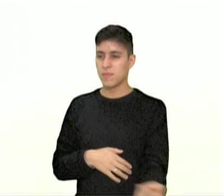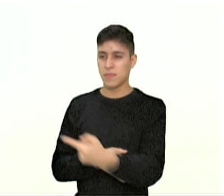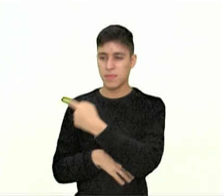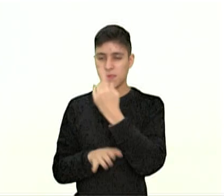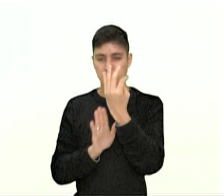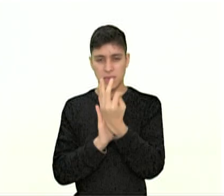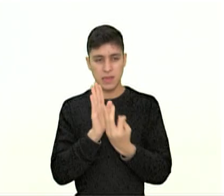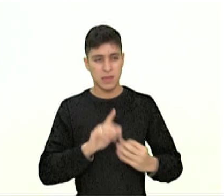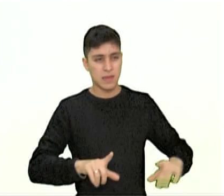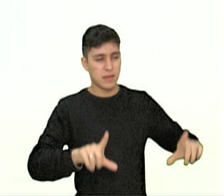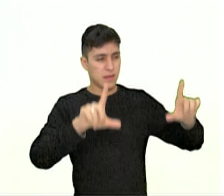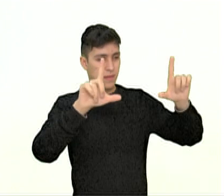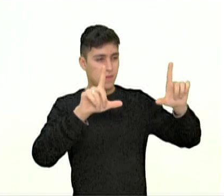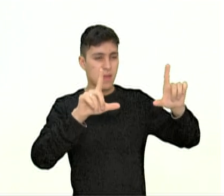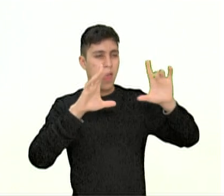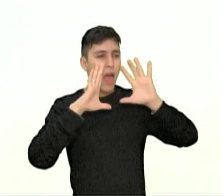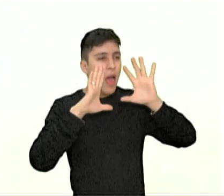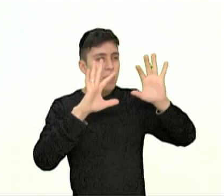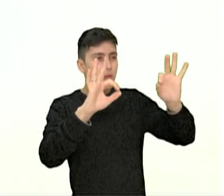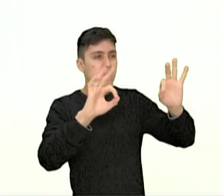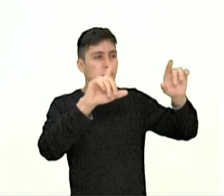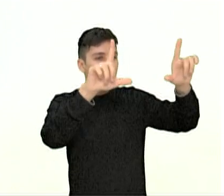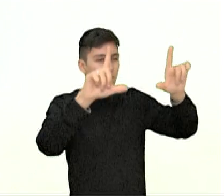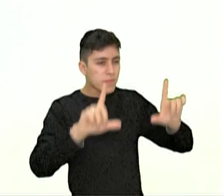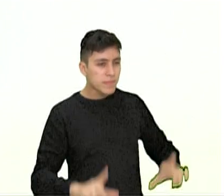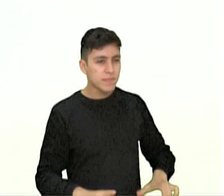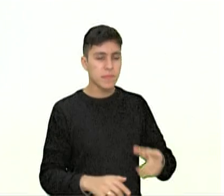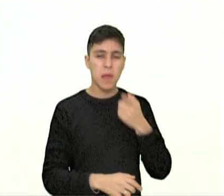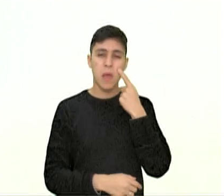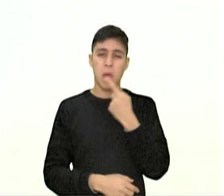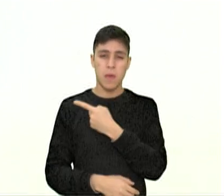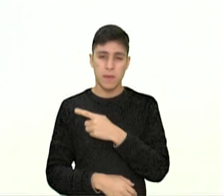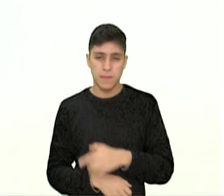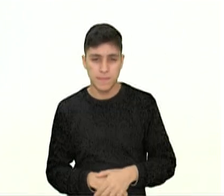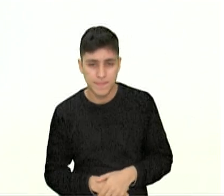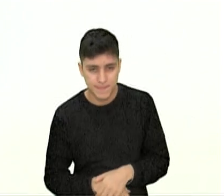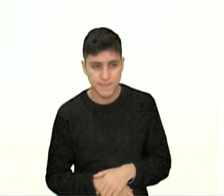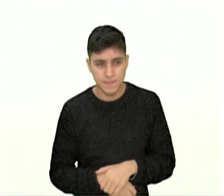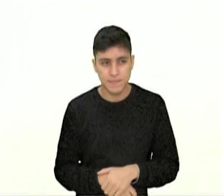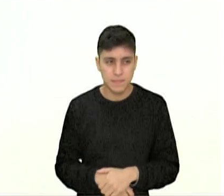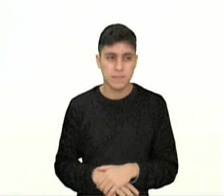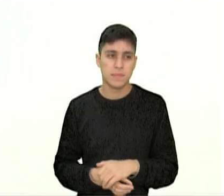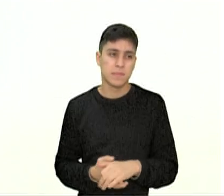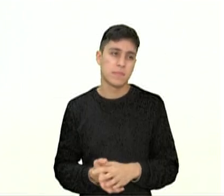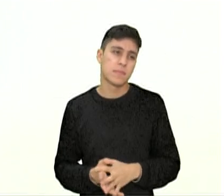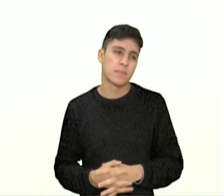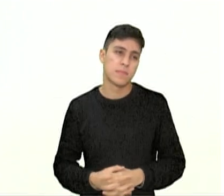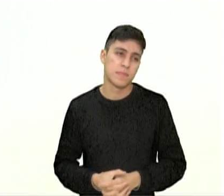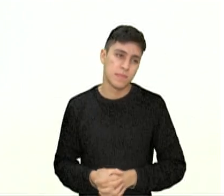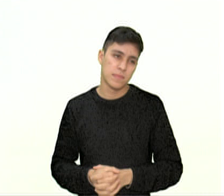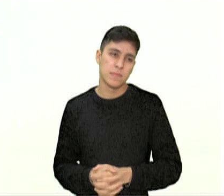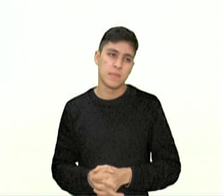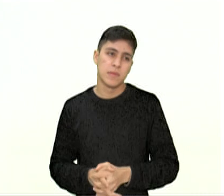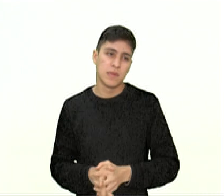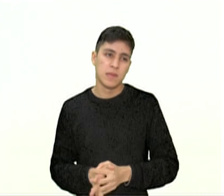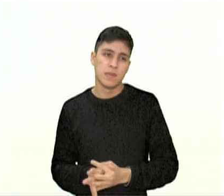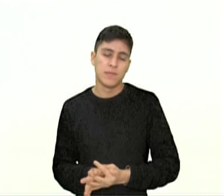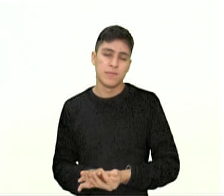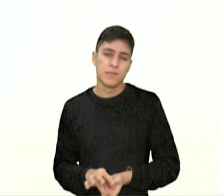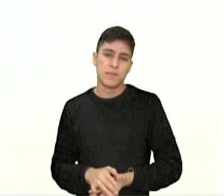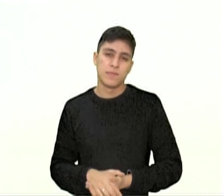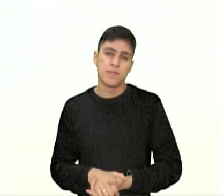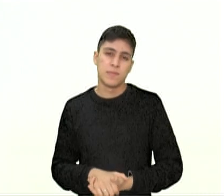texto. Fixa, presta atenção no texto. Olha lá então. En Inglaterra, donde vivo,